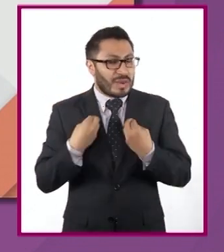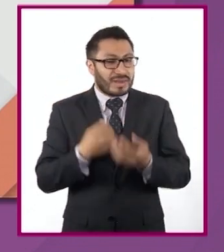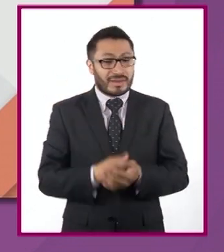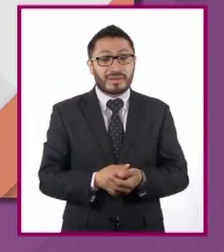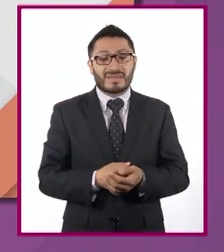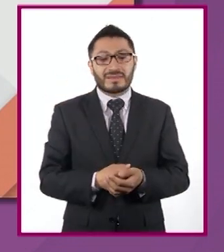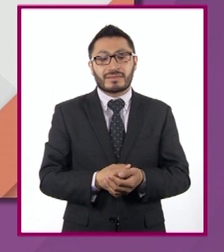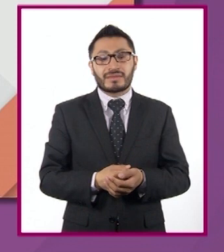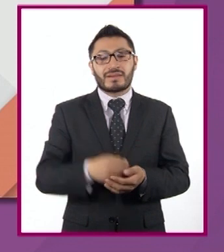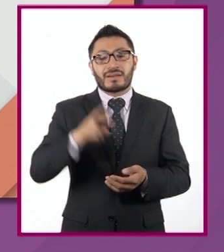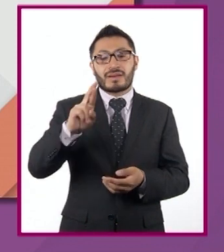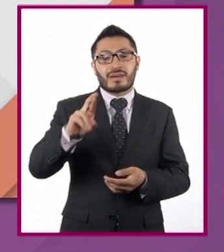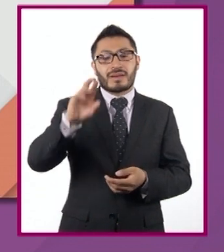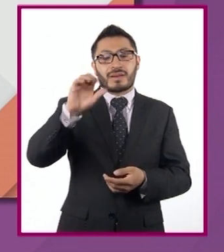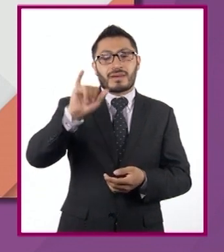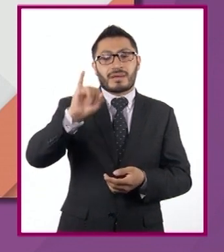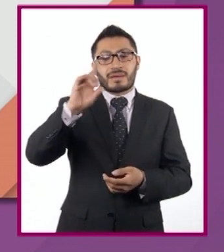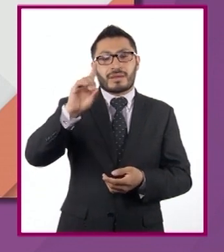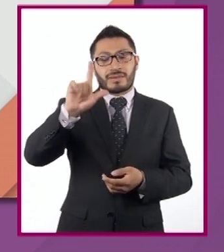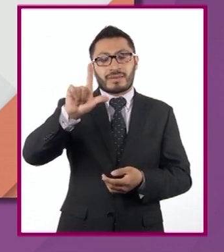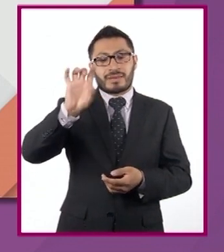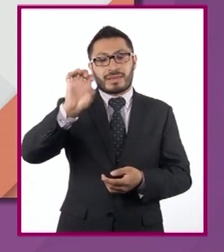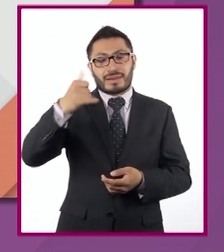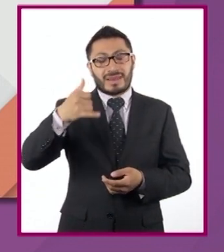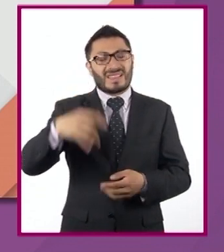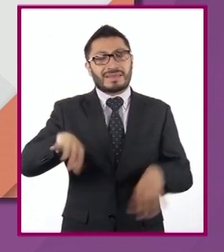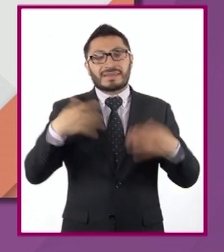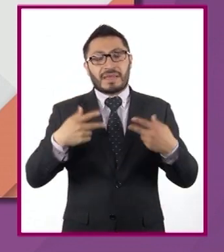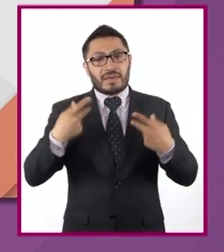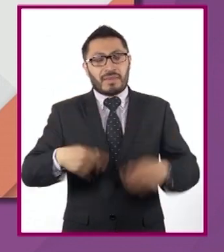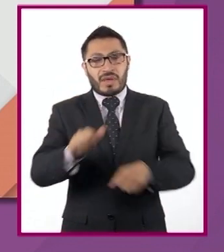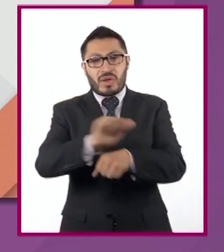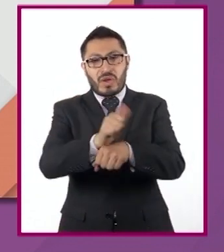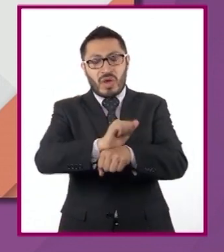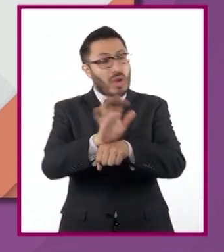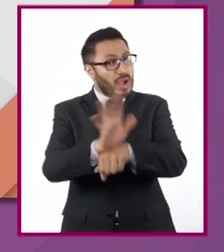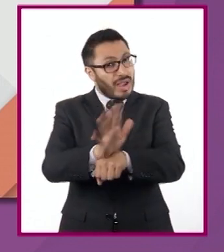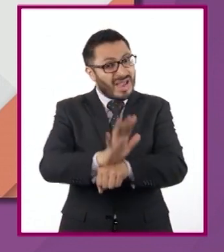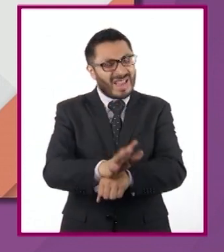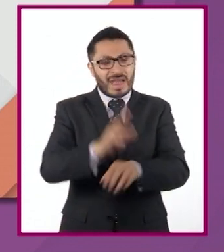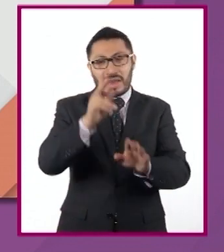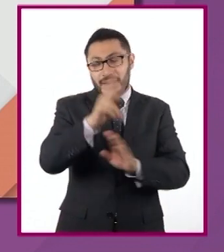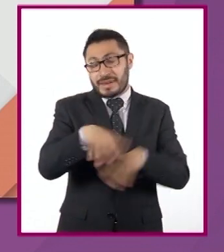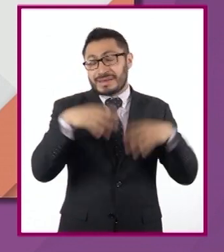Scott, cineasta que en 1984